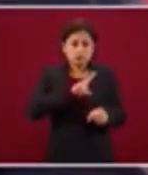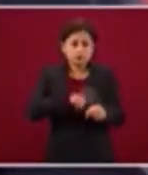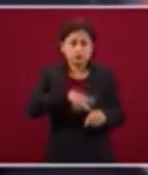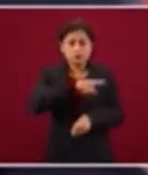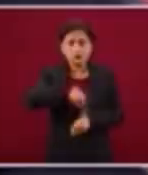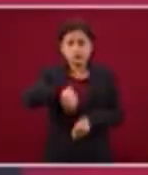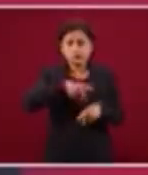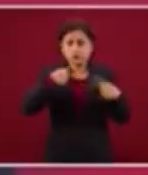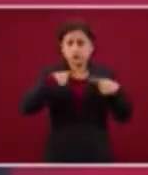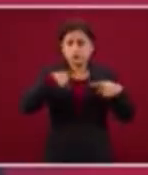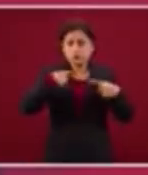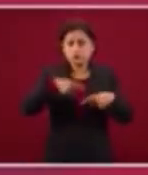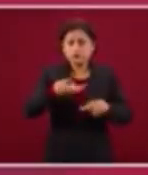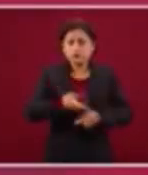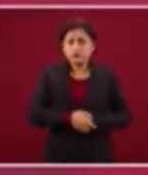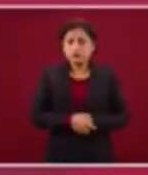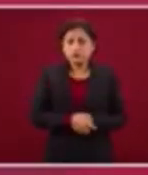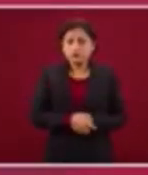porque